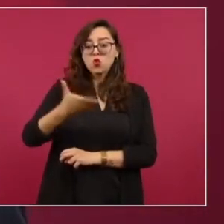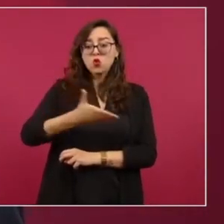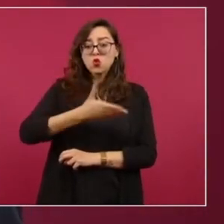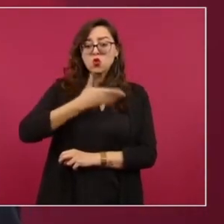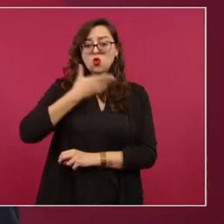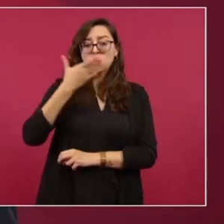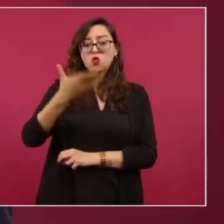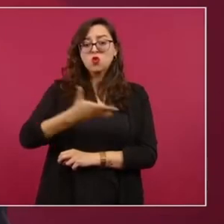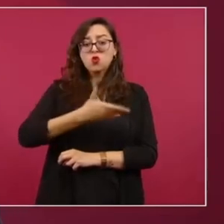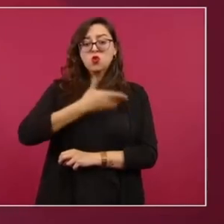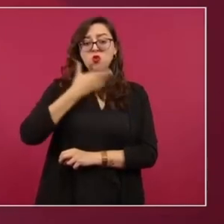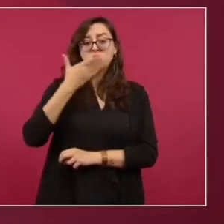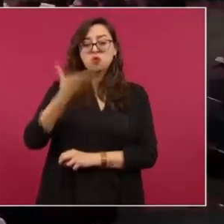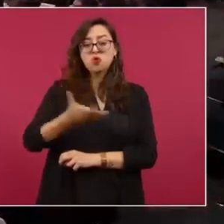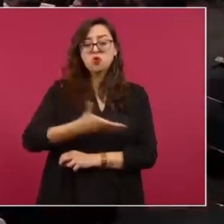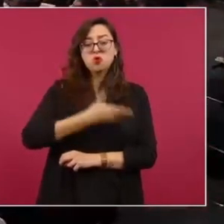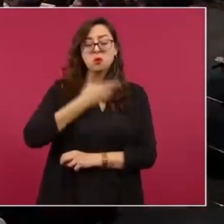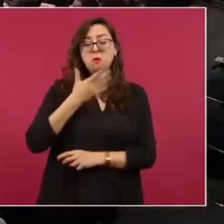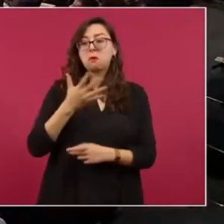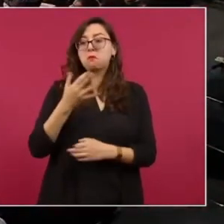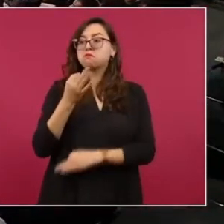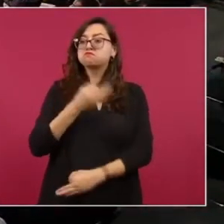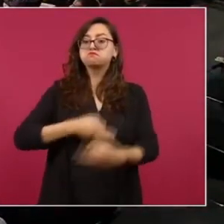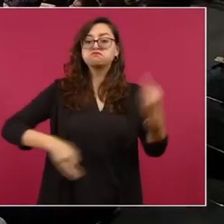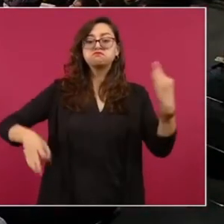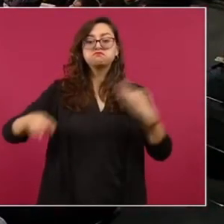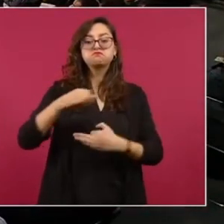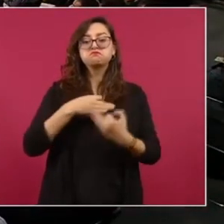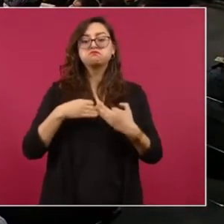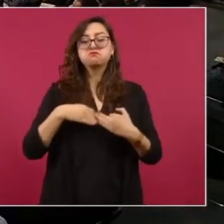Fíjense, yo recuerdo que